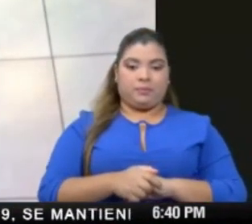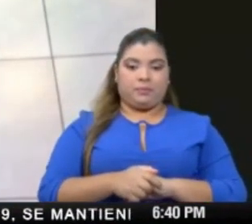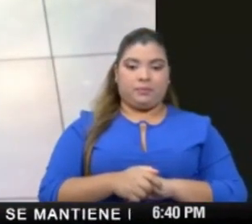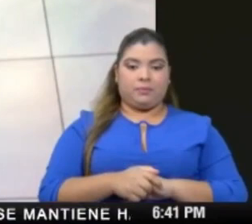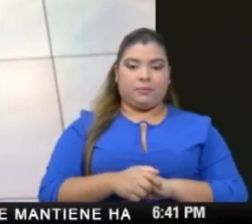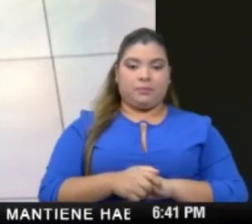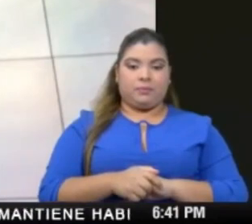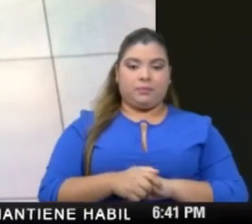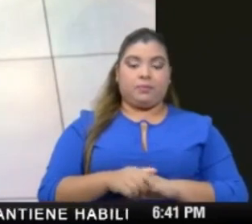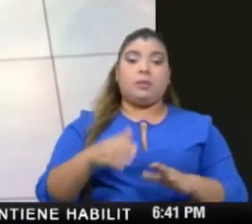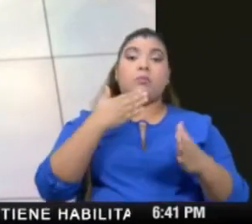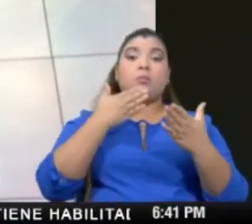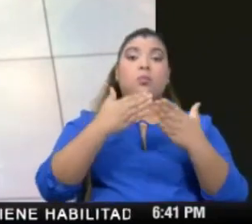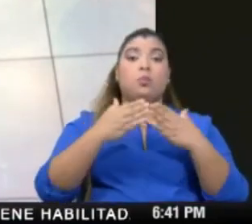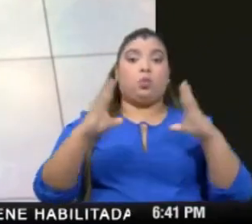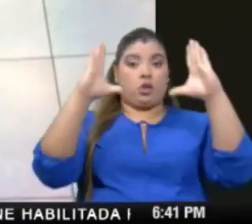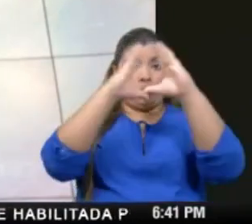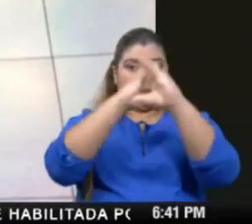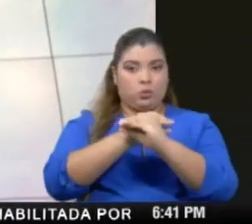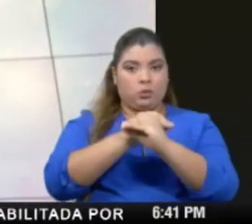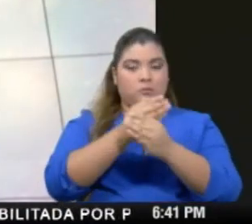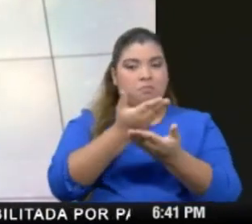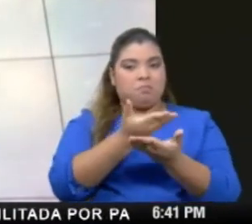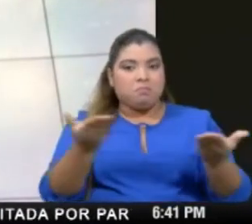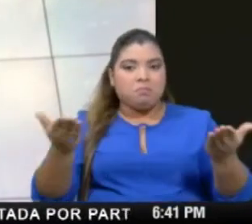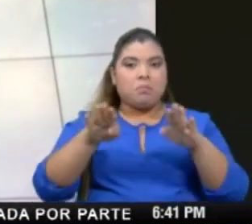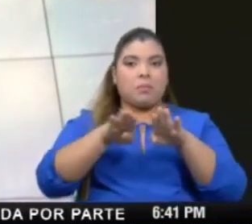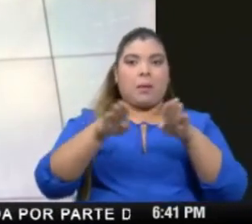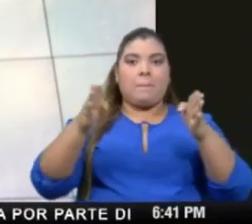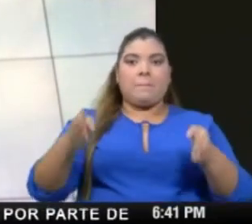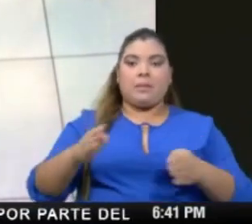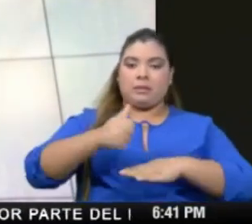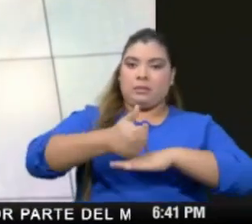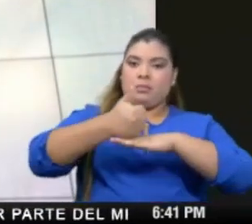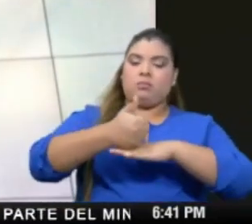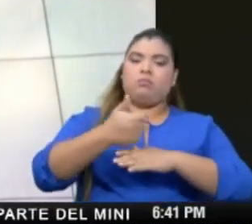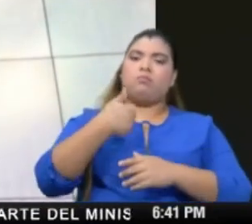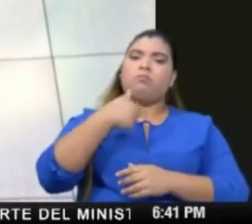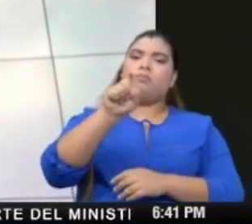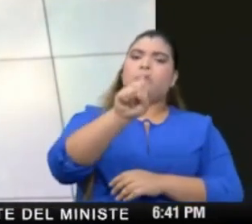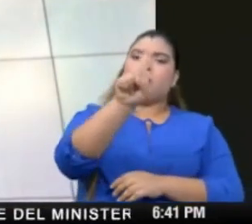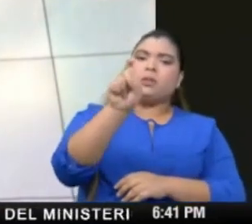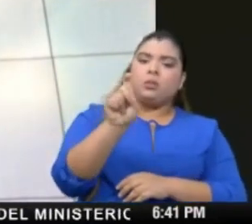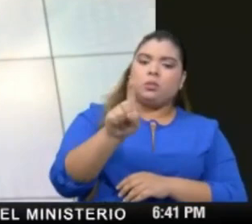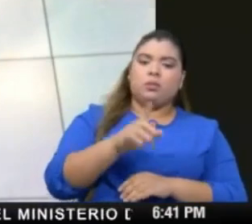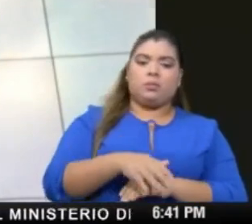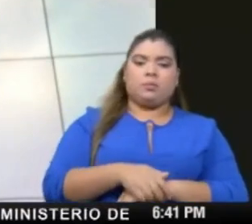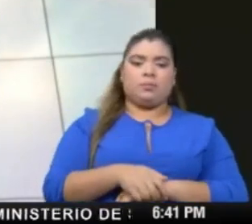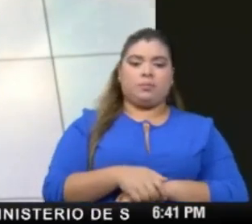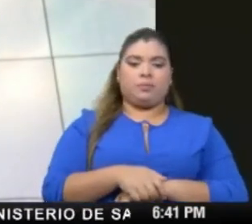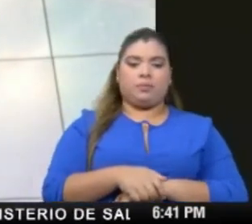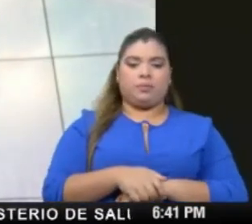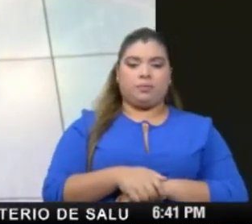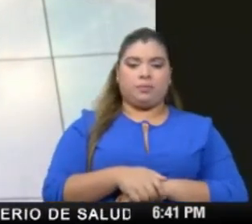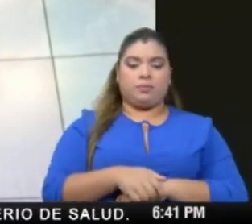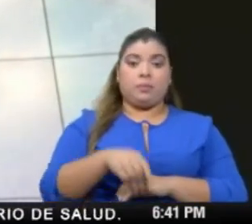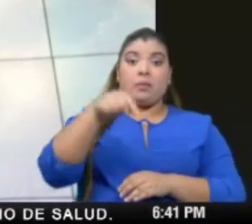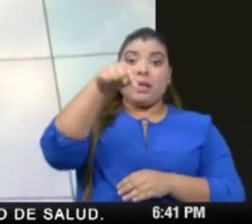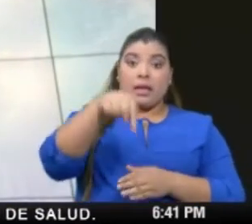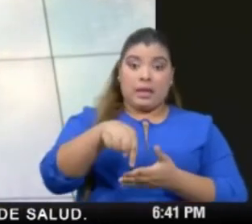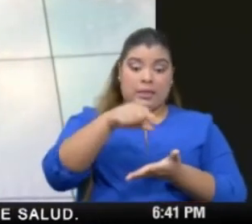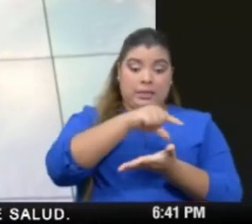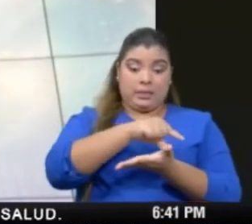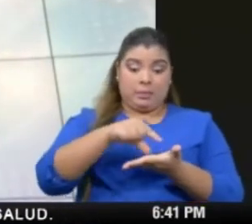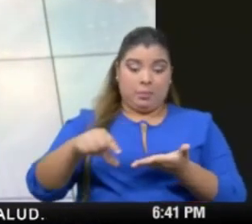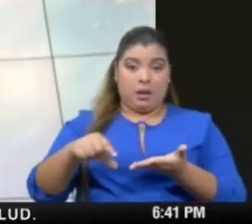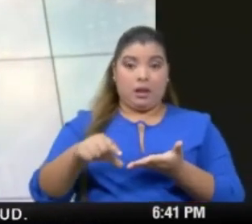Buenas noches a la mesa principal y también a la ciudadanía. Nuestra pregunta va dirigida de la siguiente manera. Esta semana, el